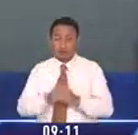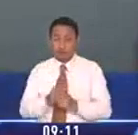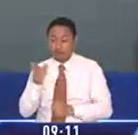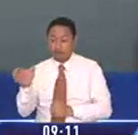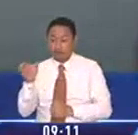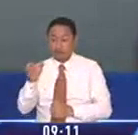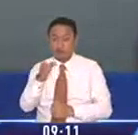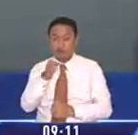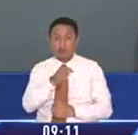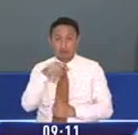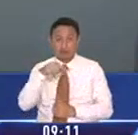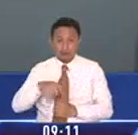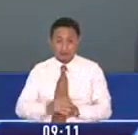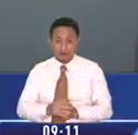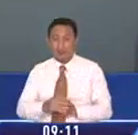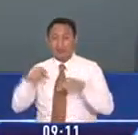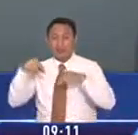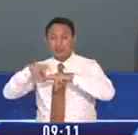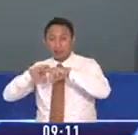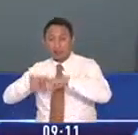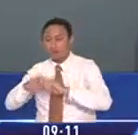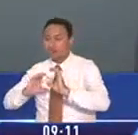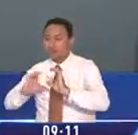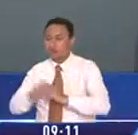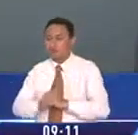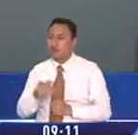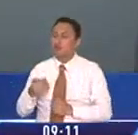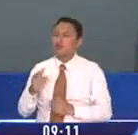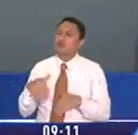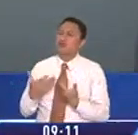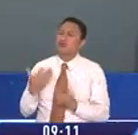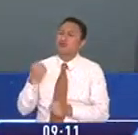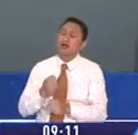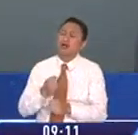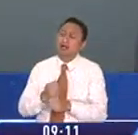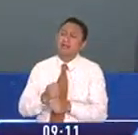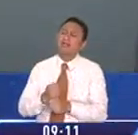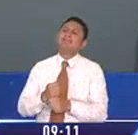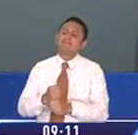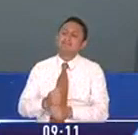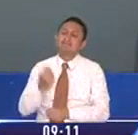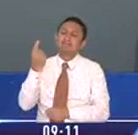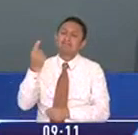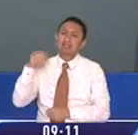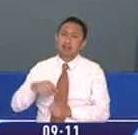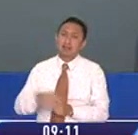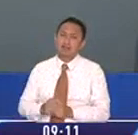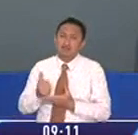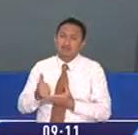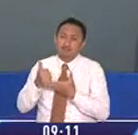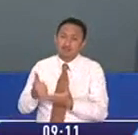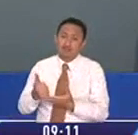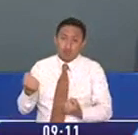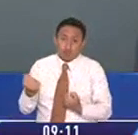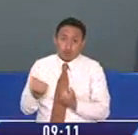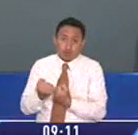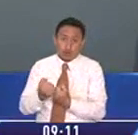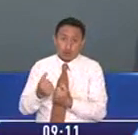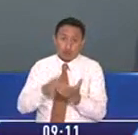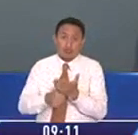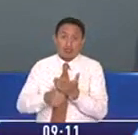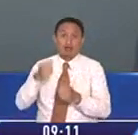con el piñero, me voy a sentar a decir cómo trabajas, cómo funcionas, qué podemos hacer como Estado, como